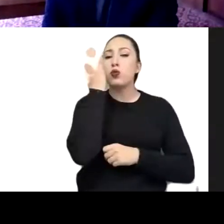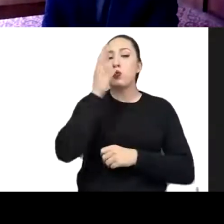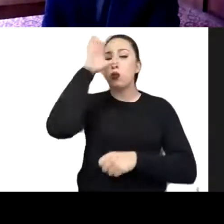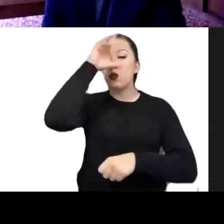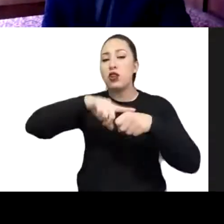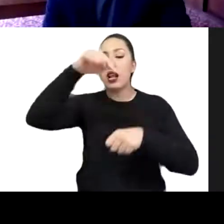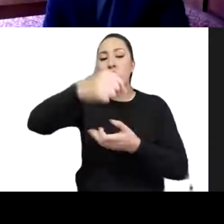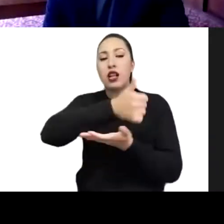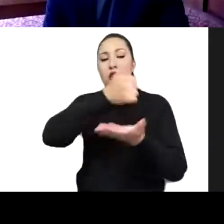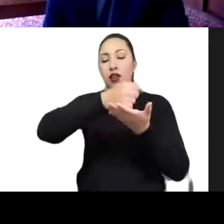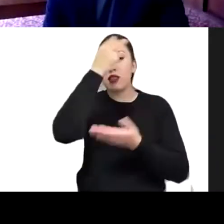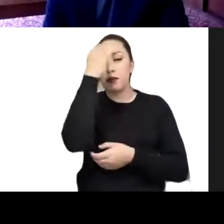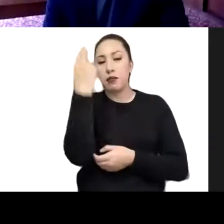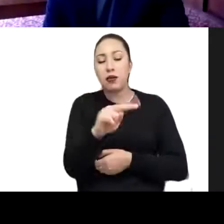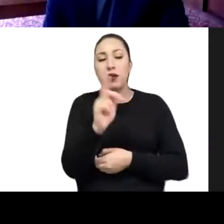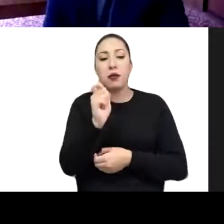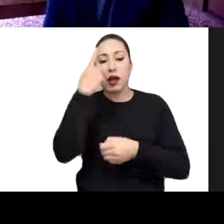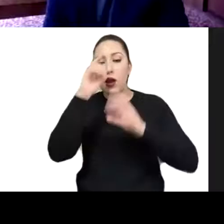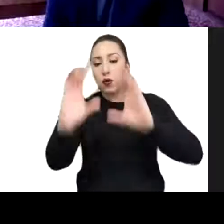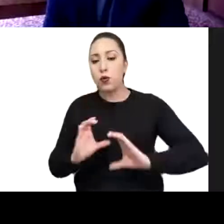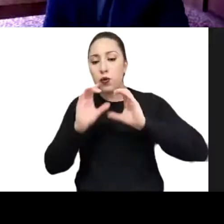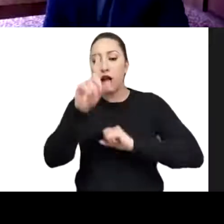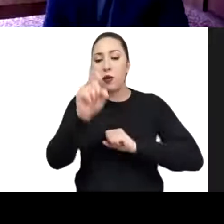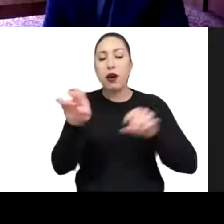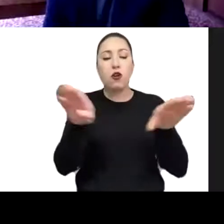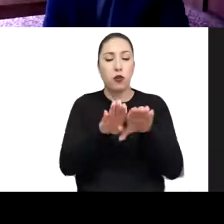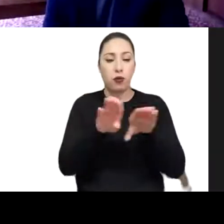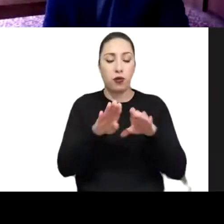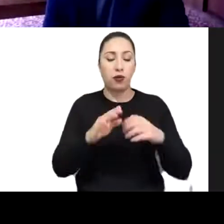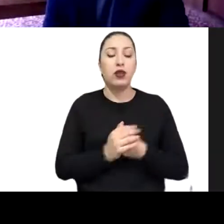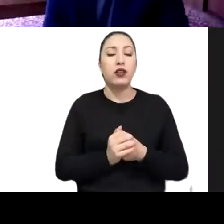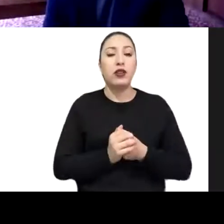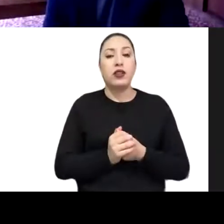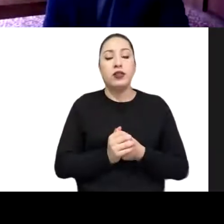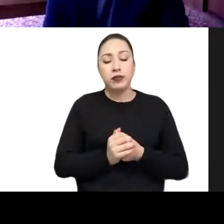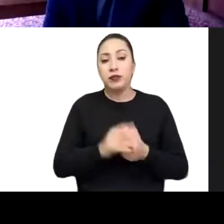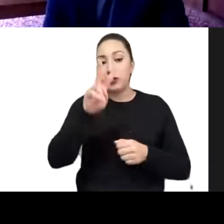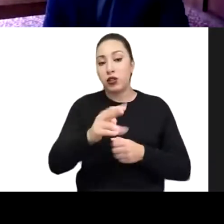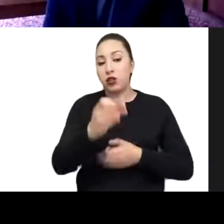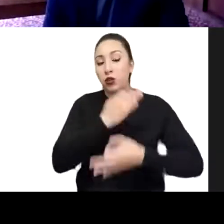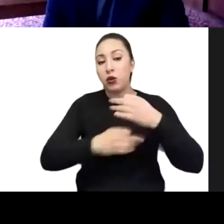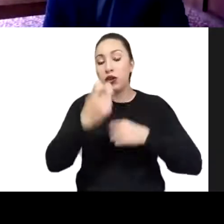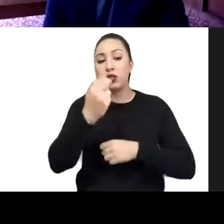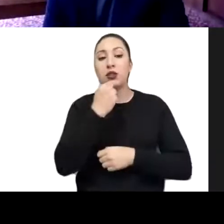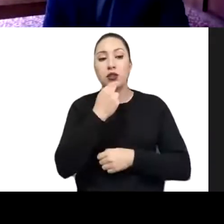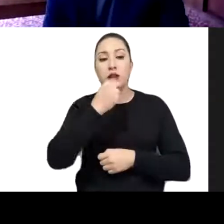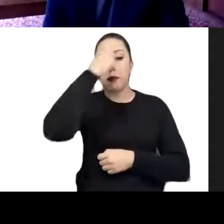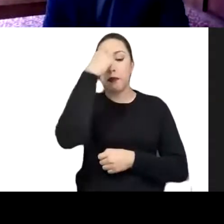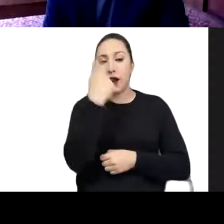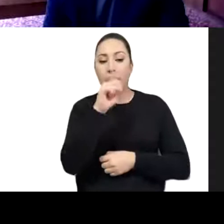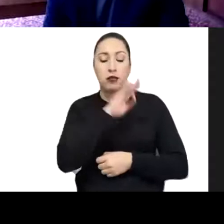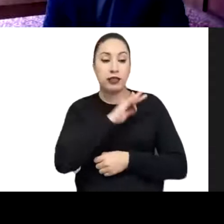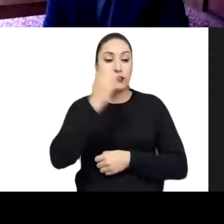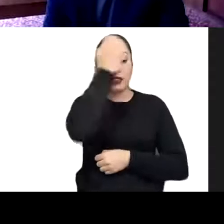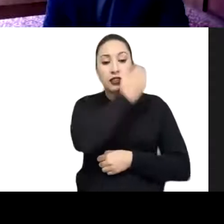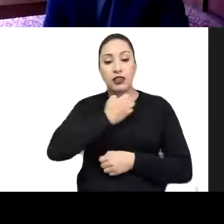ciudadanía relacionadas a la gestión integral del agua. Esto a su vez permite que podamos analizar y actualizar el